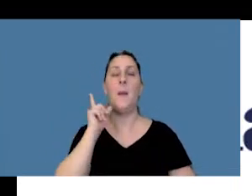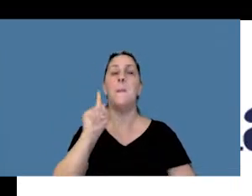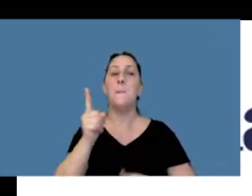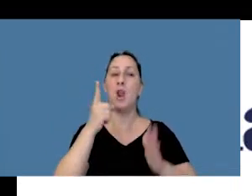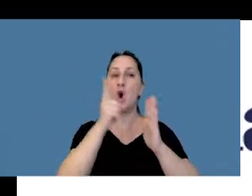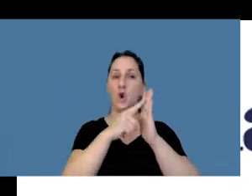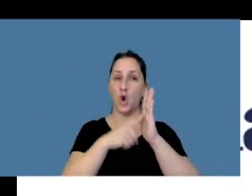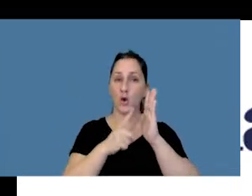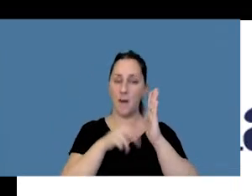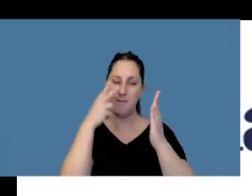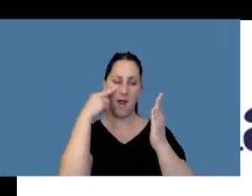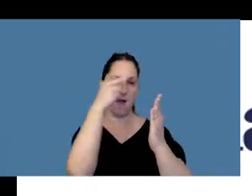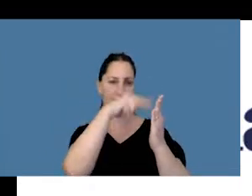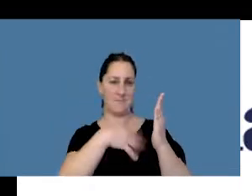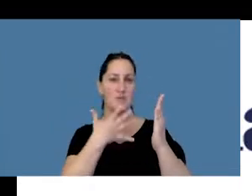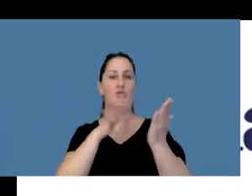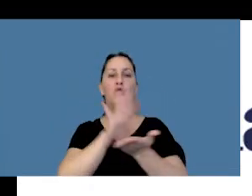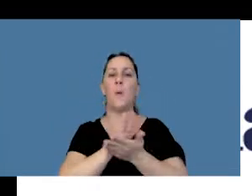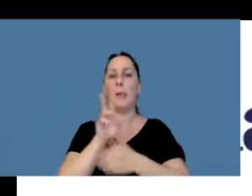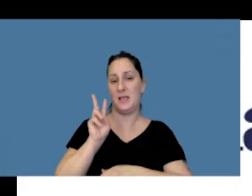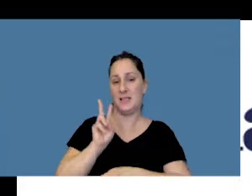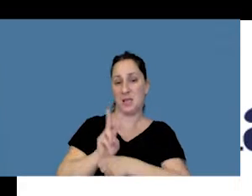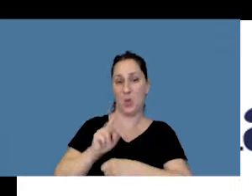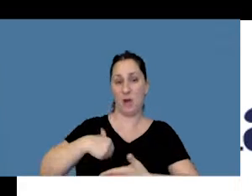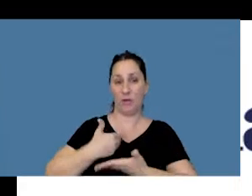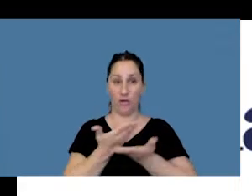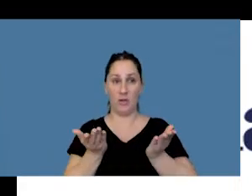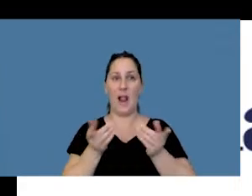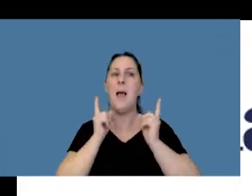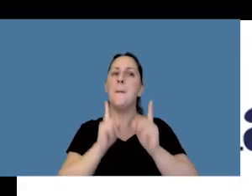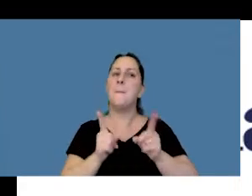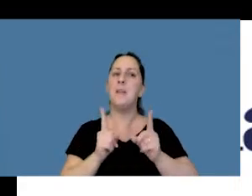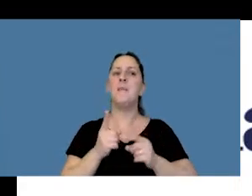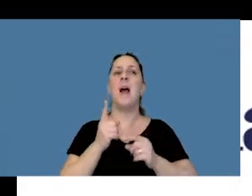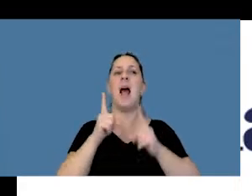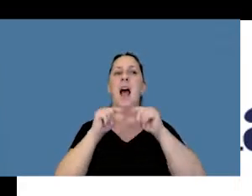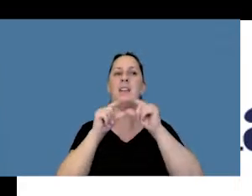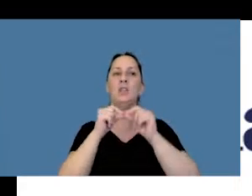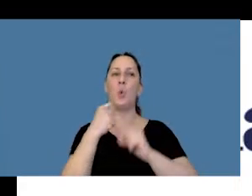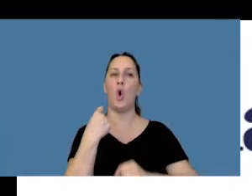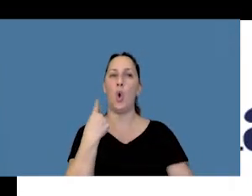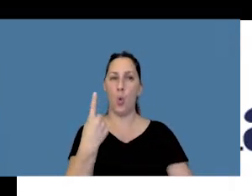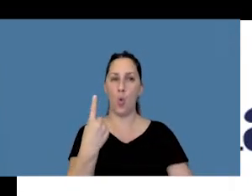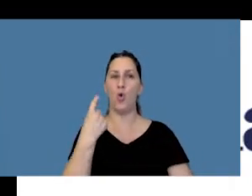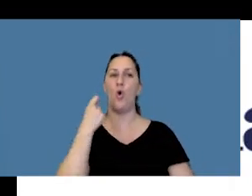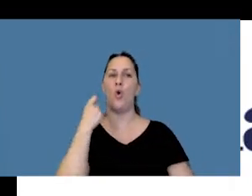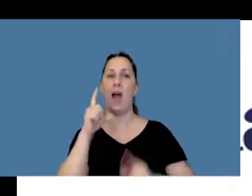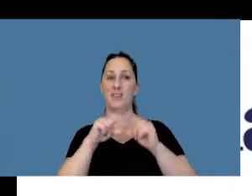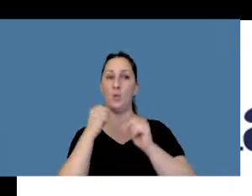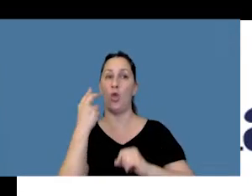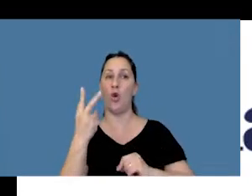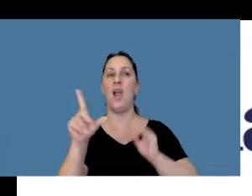de interpretación en seguridad social son las mismas que define el artículo 1 y 2 de la